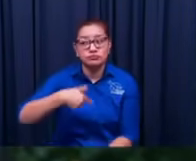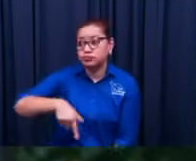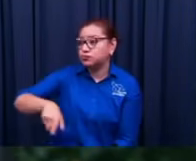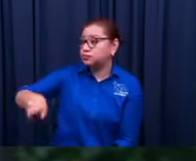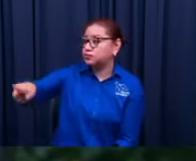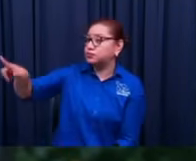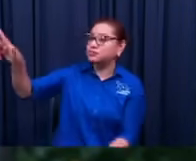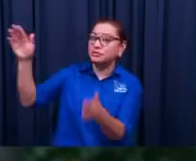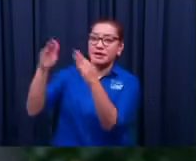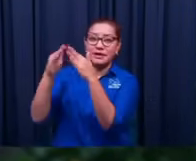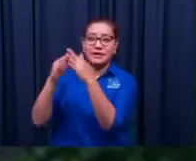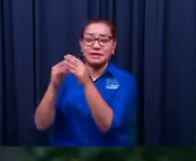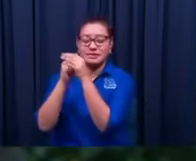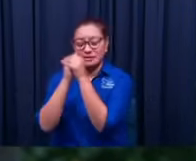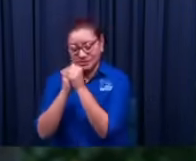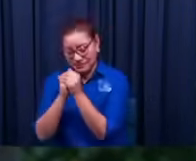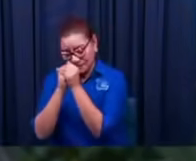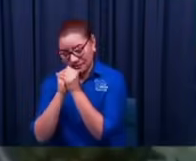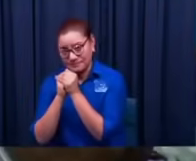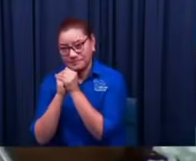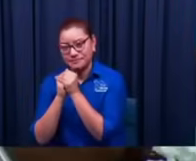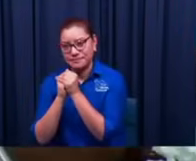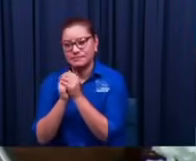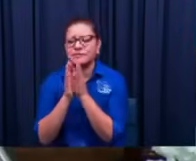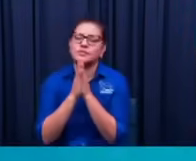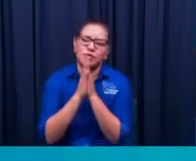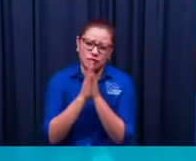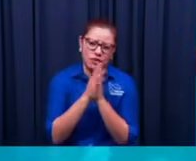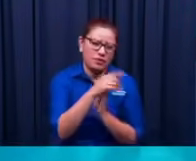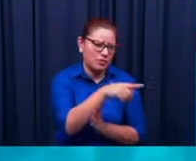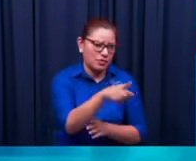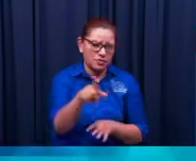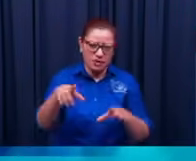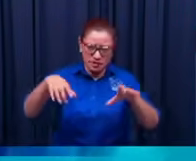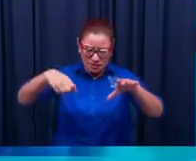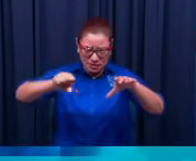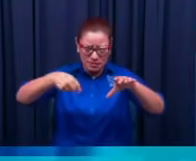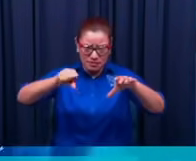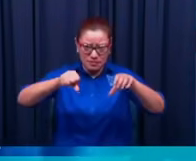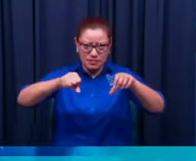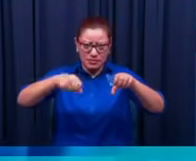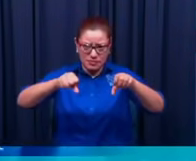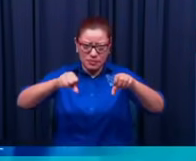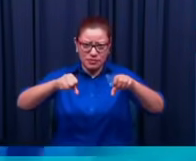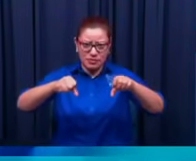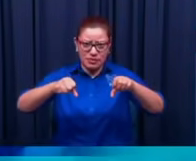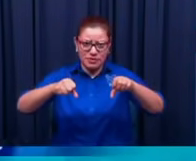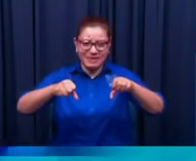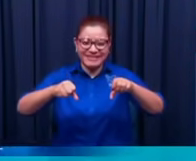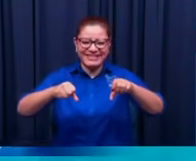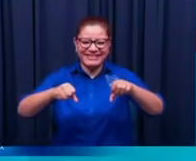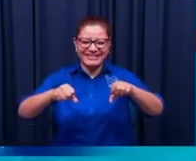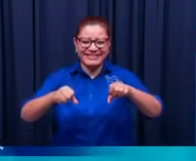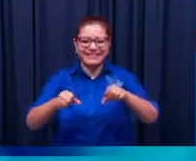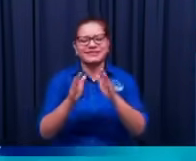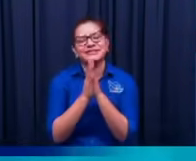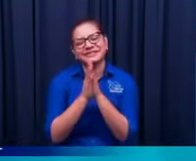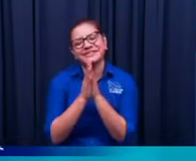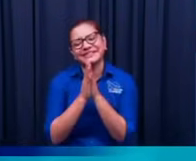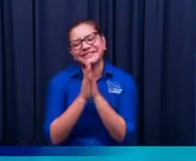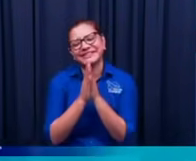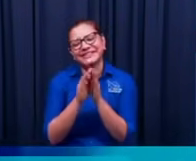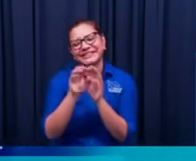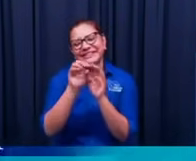orándose. Así que ustedes, los que no le ponen luces a sus motos, por favor, ya dejen de consagrarme.